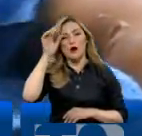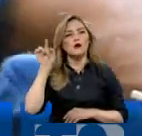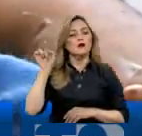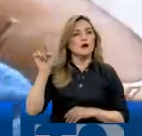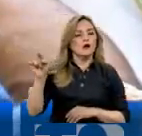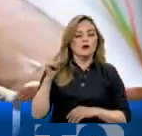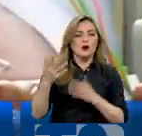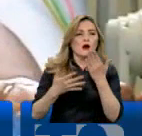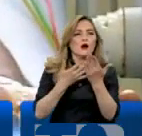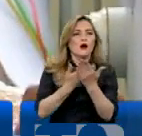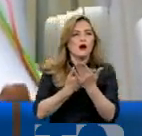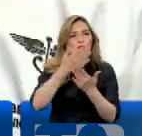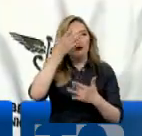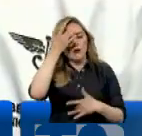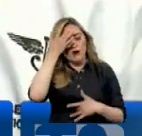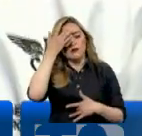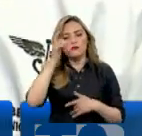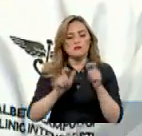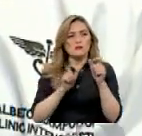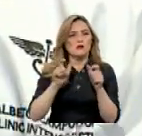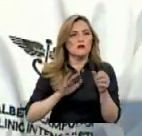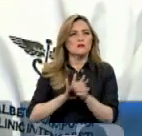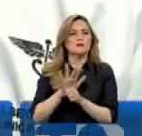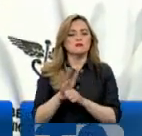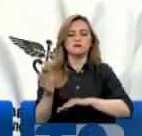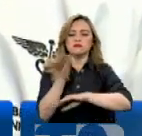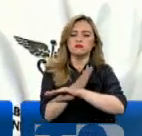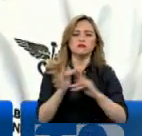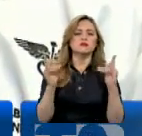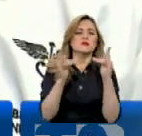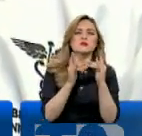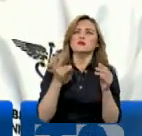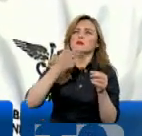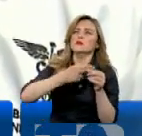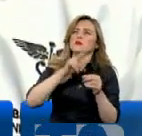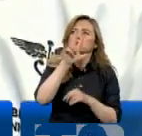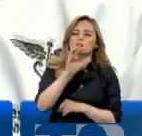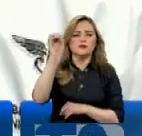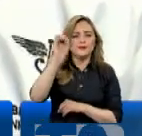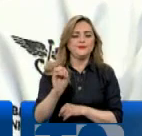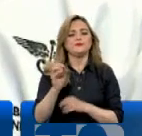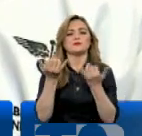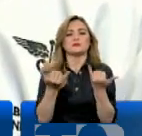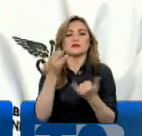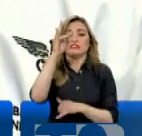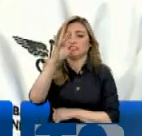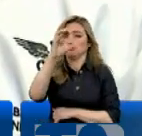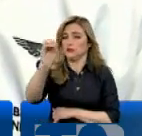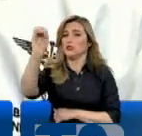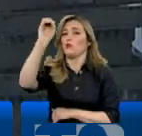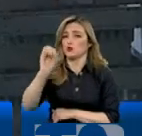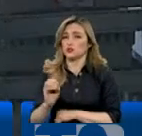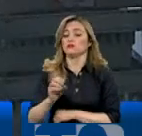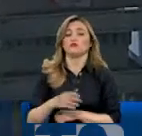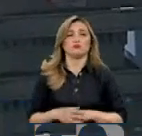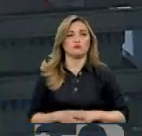más pacientes, también por COVID-19. Antes teníamos una ocupación de un 30%, actualmente tenemos un 70% de lo que es la